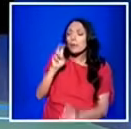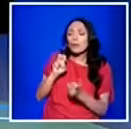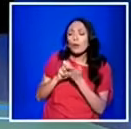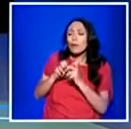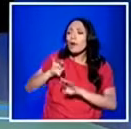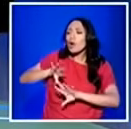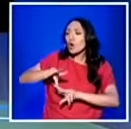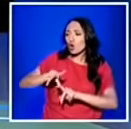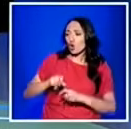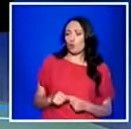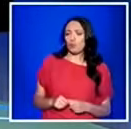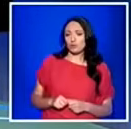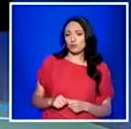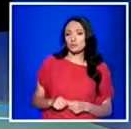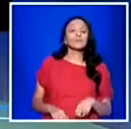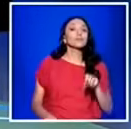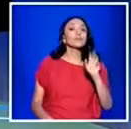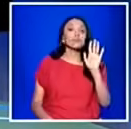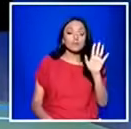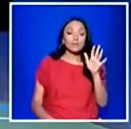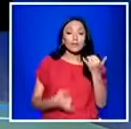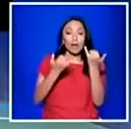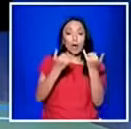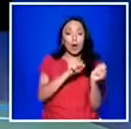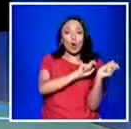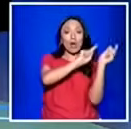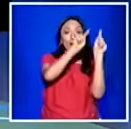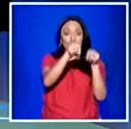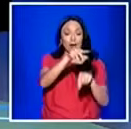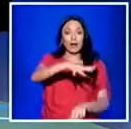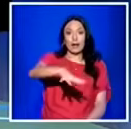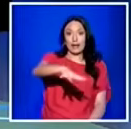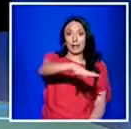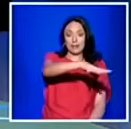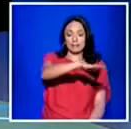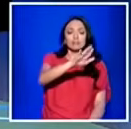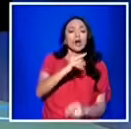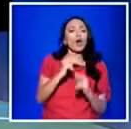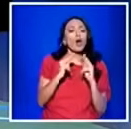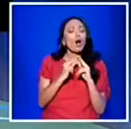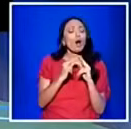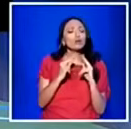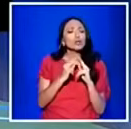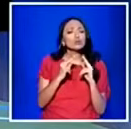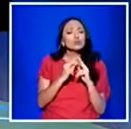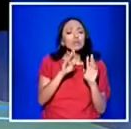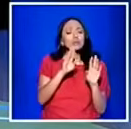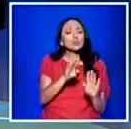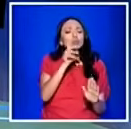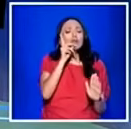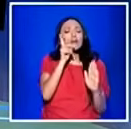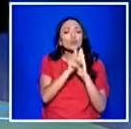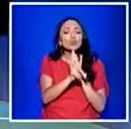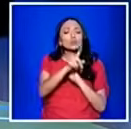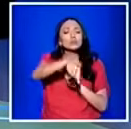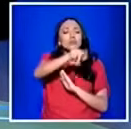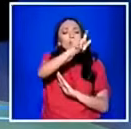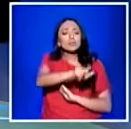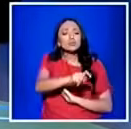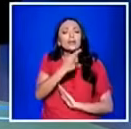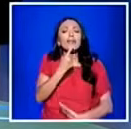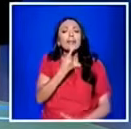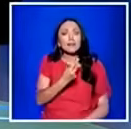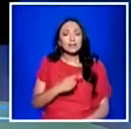personas. Por esa razón, Andreita Marín se desplazó hasta ese lugar para conocer sobre las denuncias de los